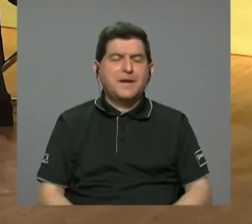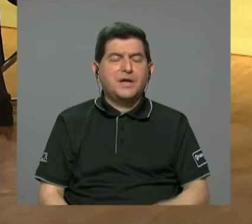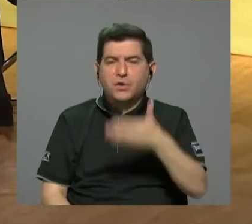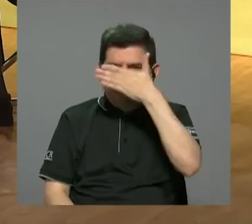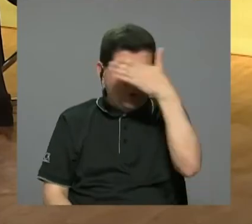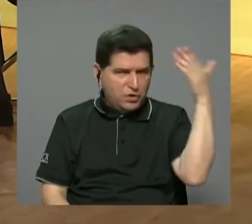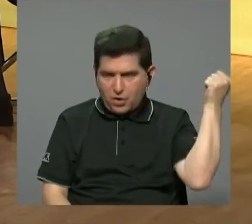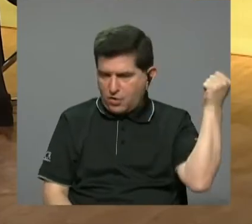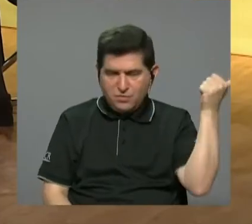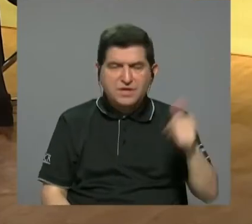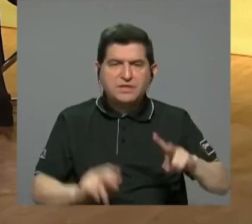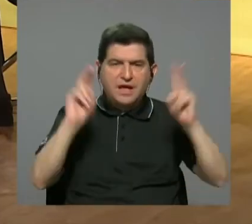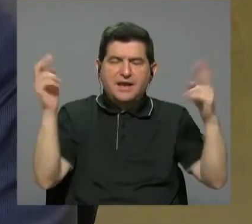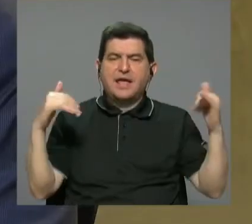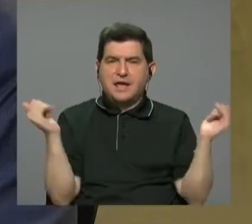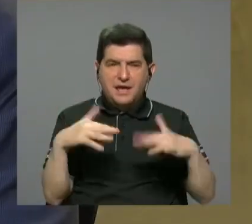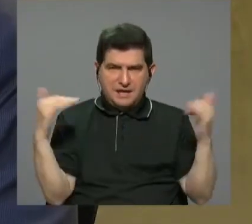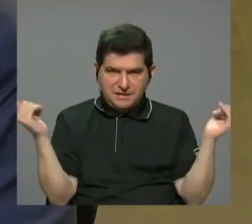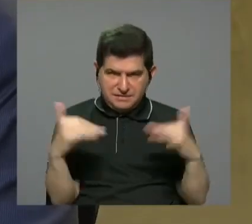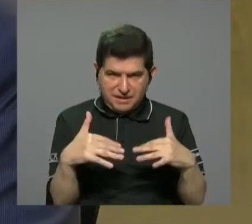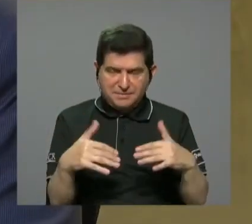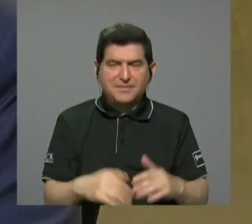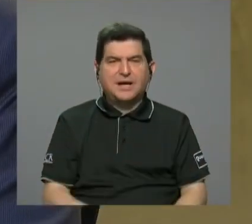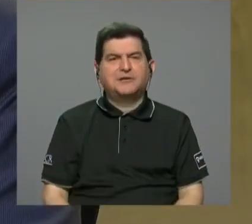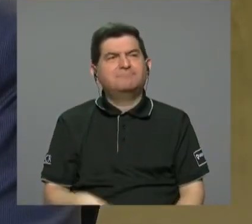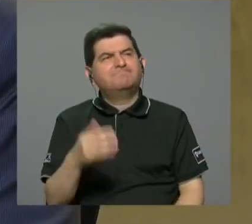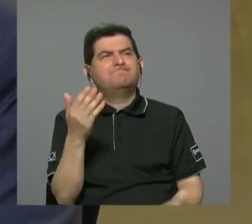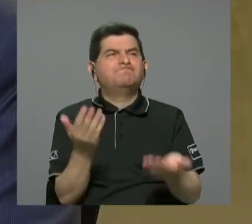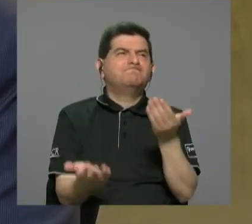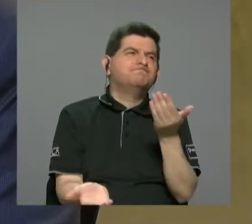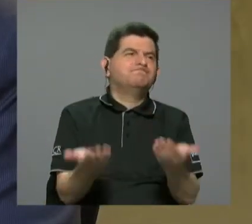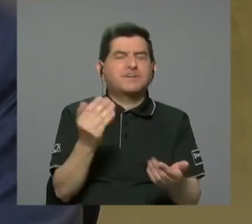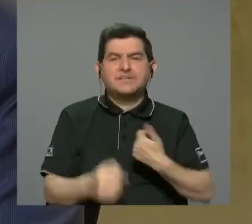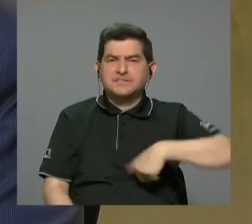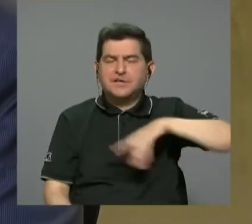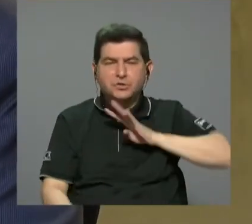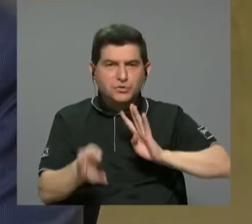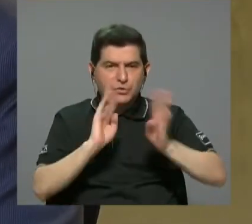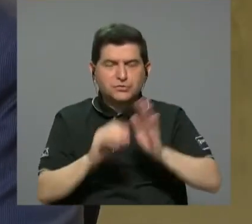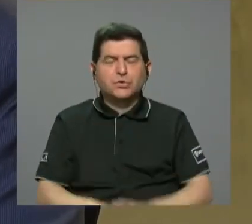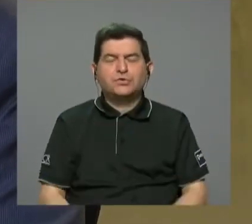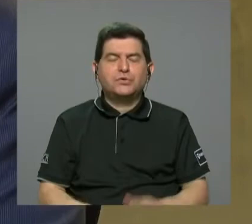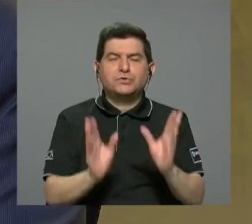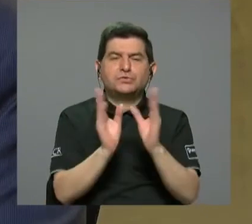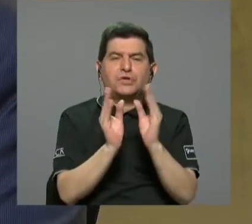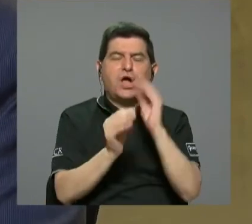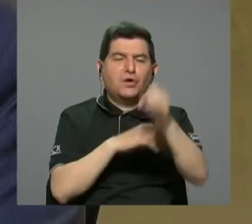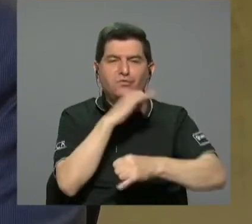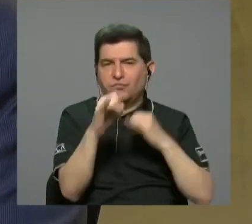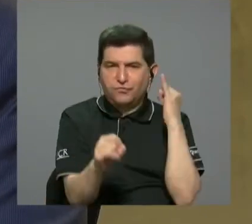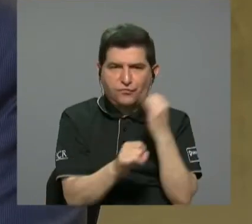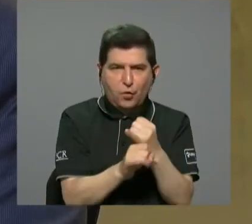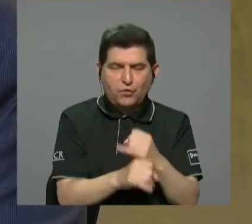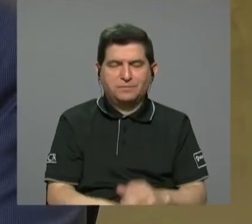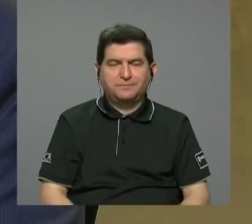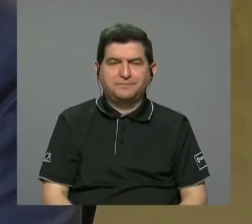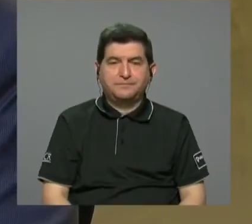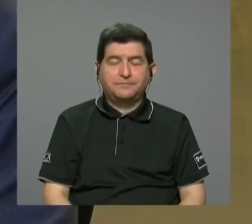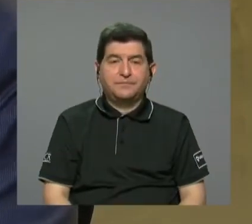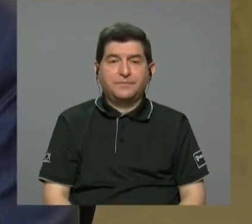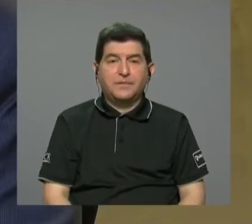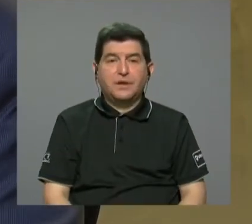de vista por el tema de la guerra. Y es un poco lo que estamos conversando en los foros internacionales. Y es que no